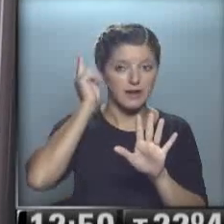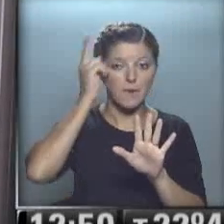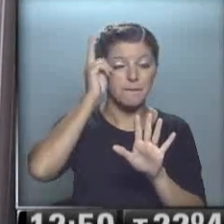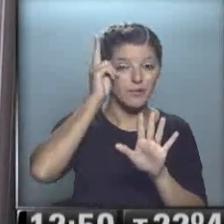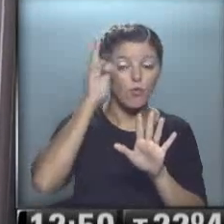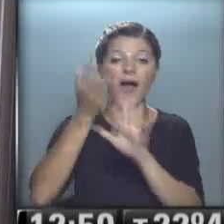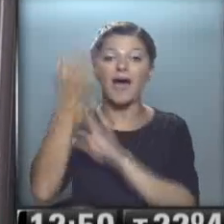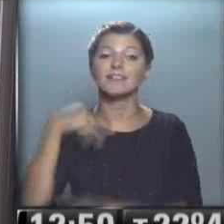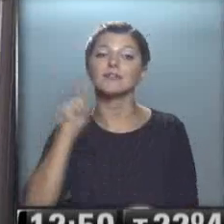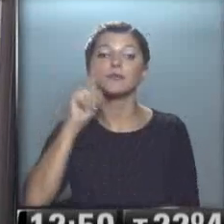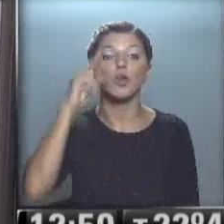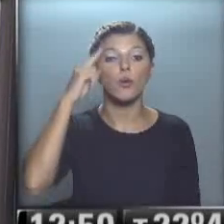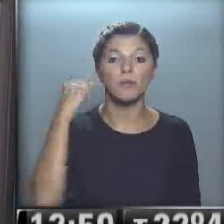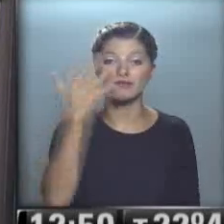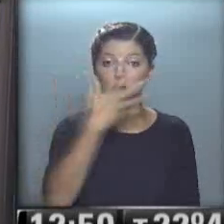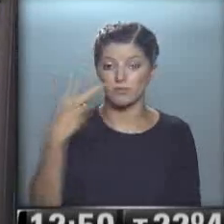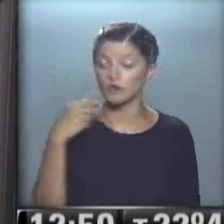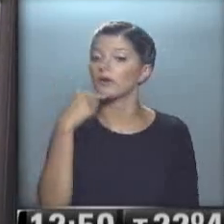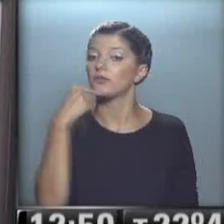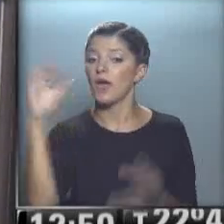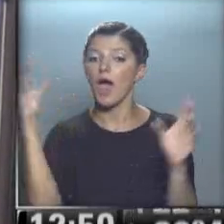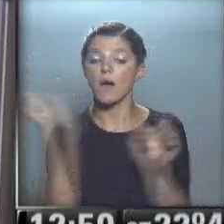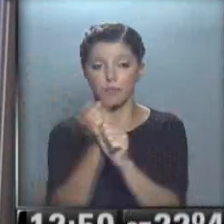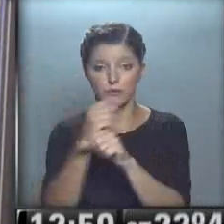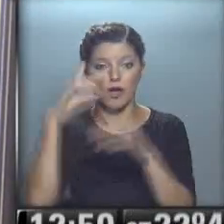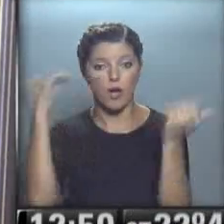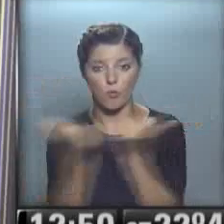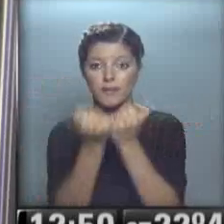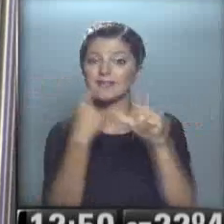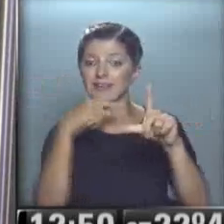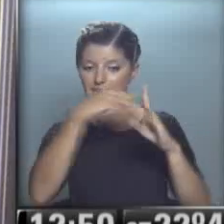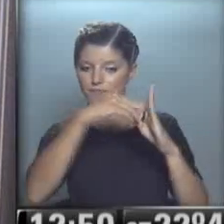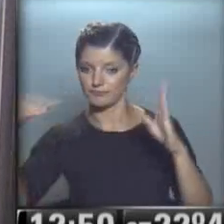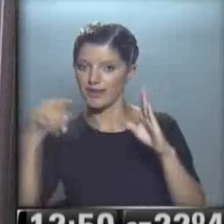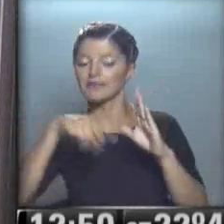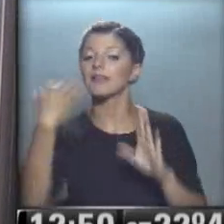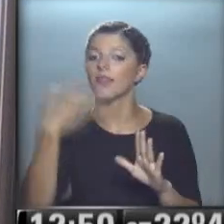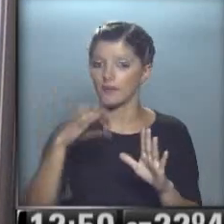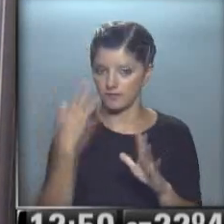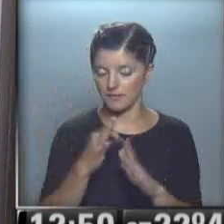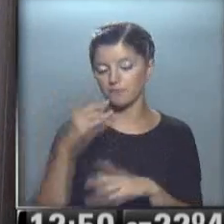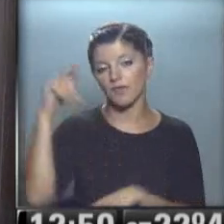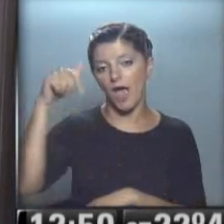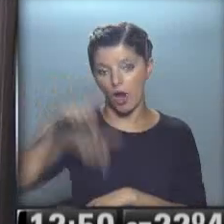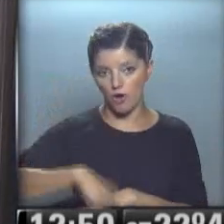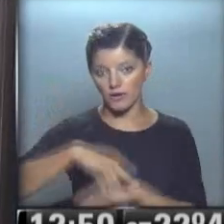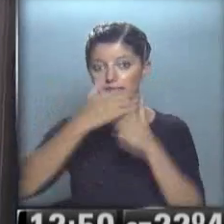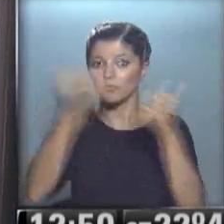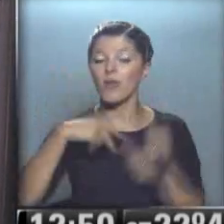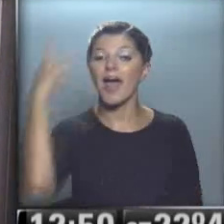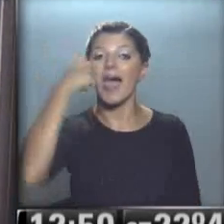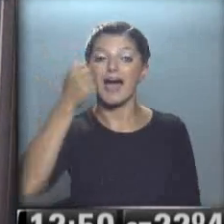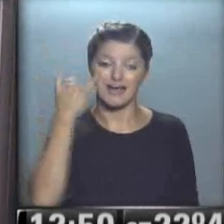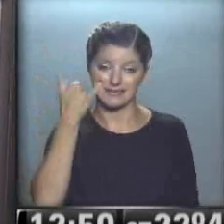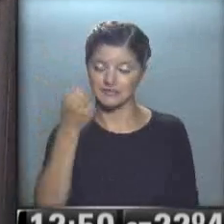acuerdo en 1952 que decía que la línea que correspondía era esto la haa hace el fallo salomónico